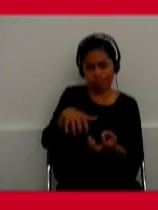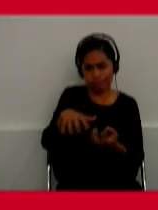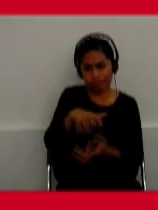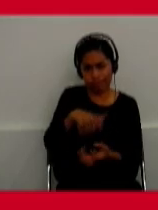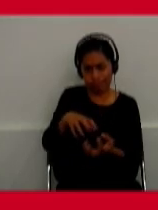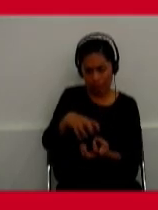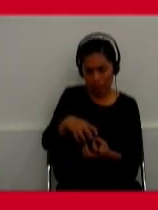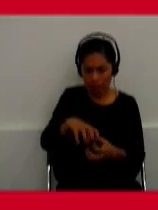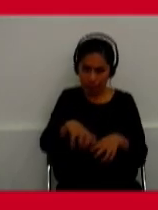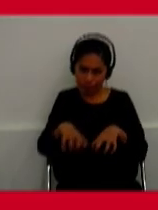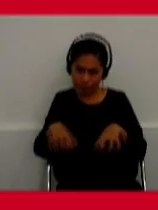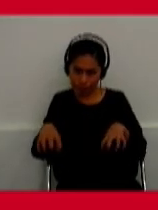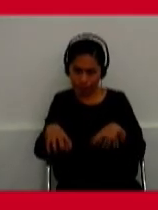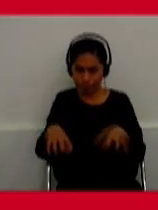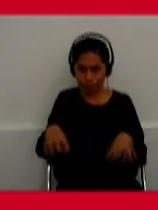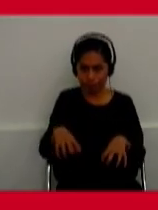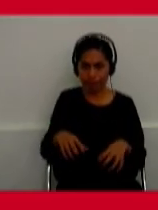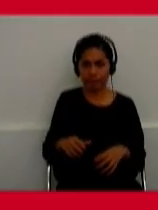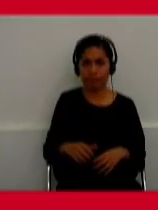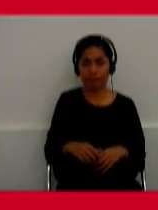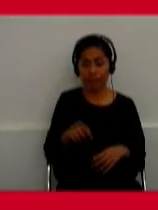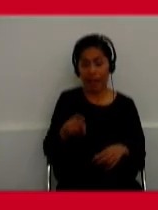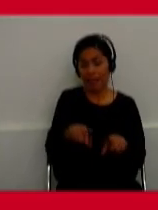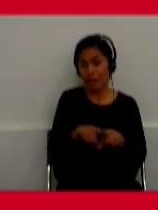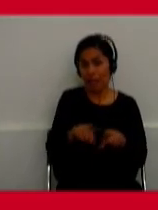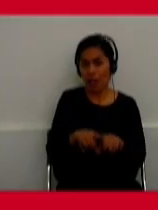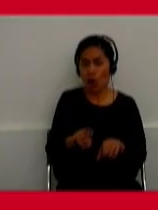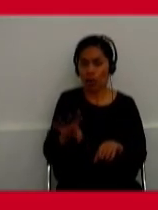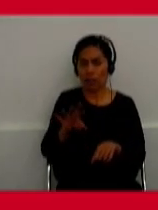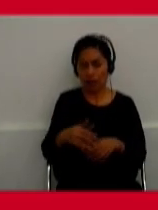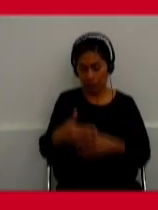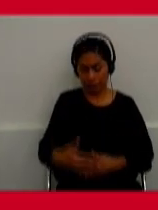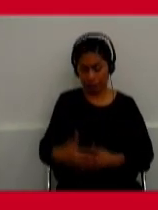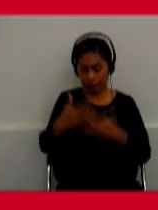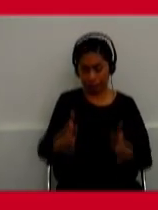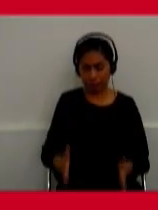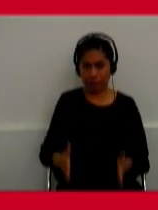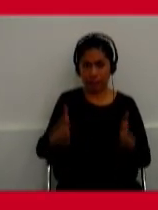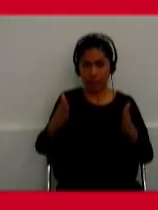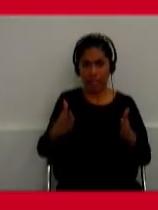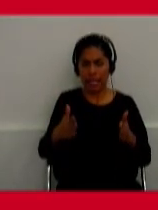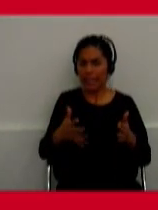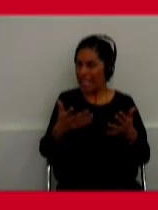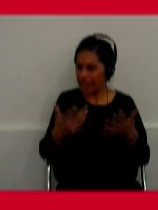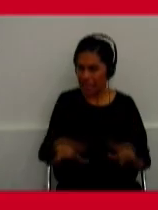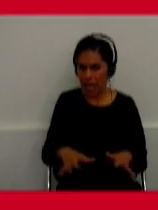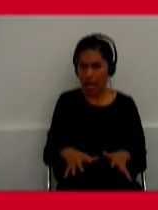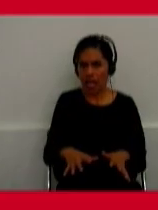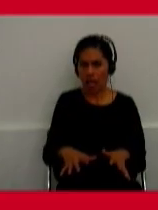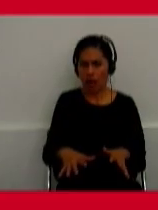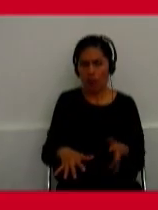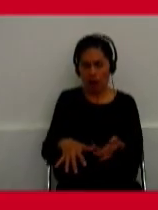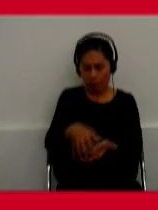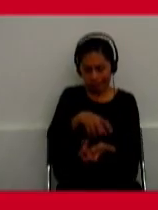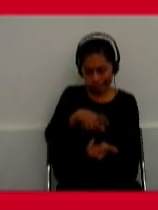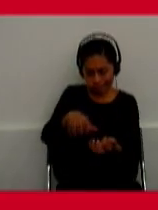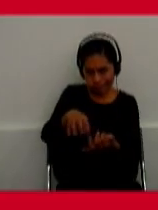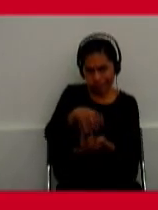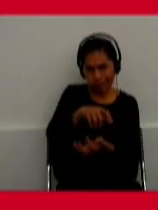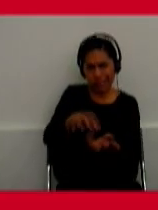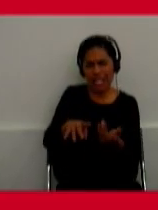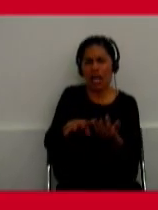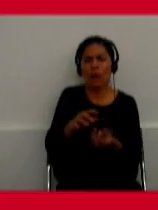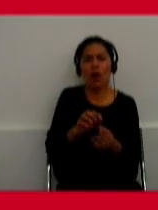También vamos a hablar de relaves filtrados. Los relaves filtrados son muy conocidos en la tecnología,